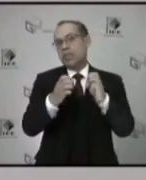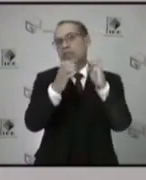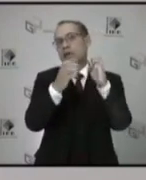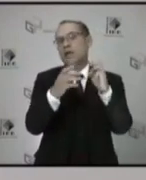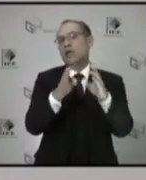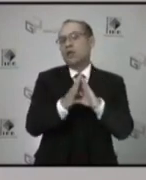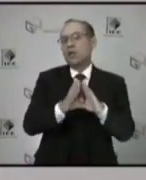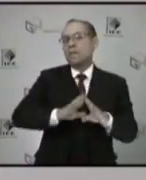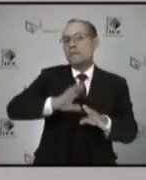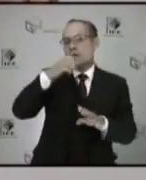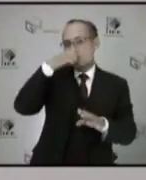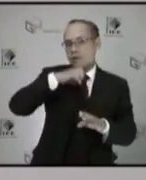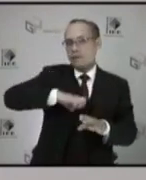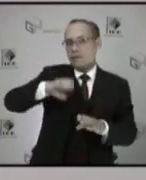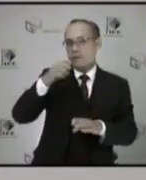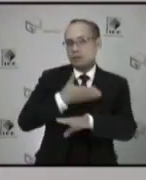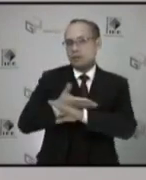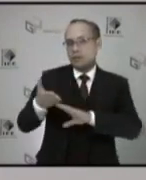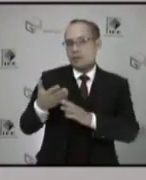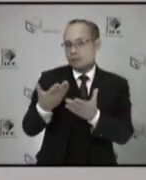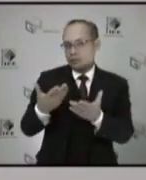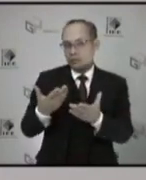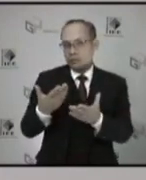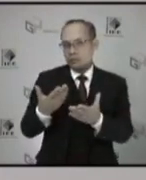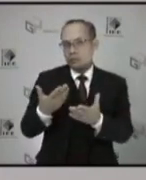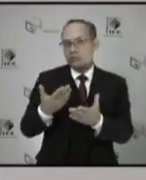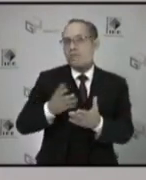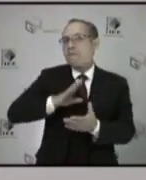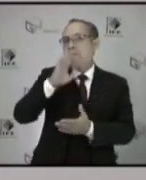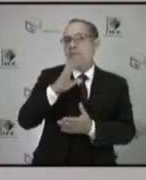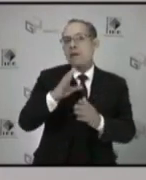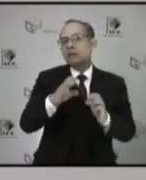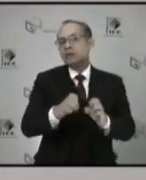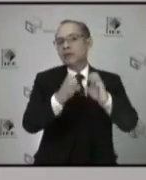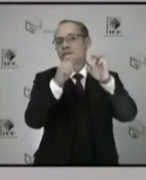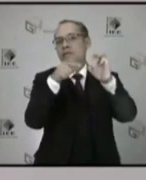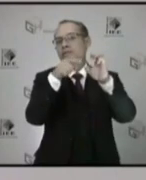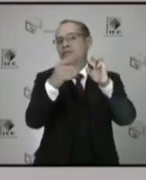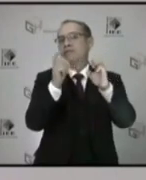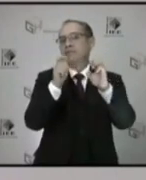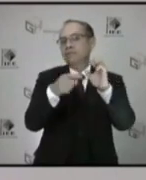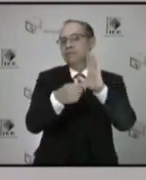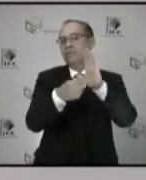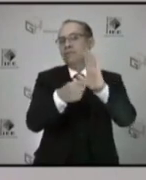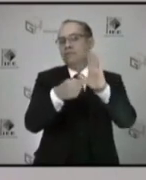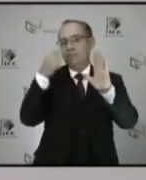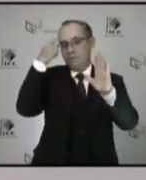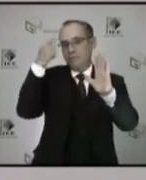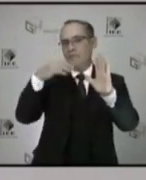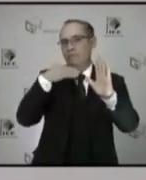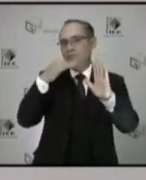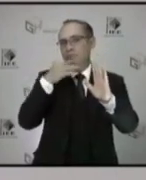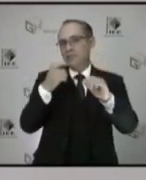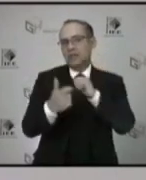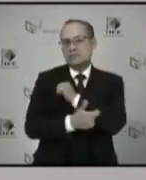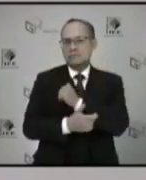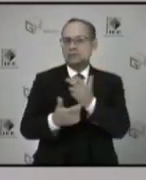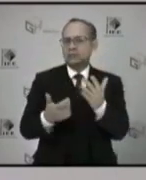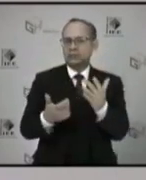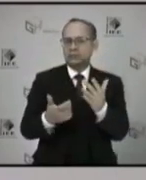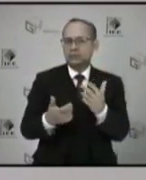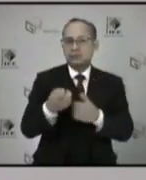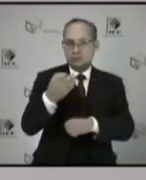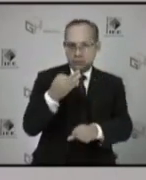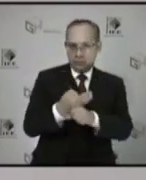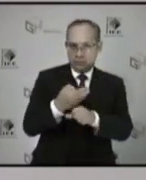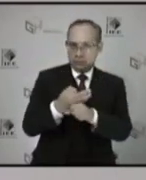blanco, como monumentos a la corrupción. Es momento, es hora de tomar